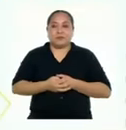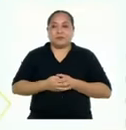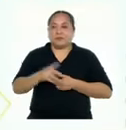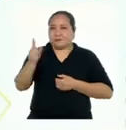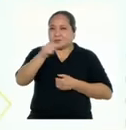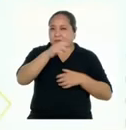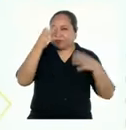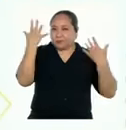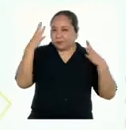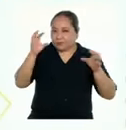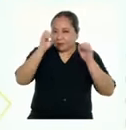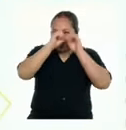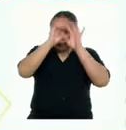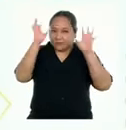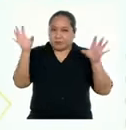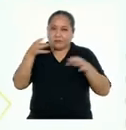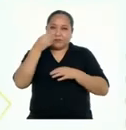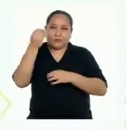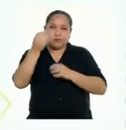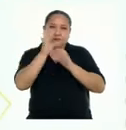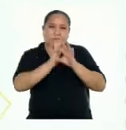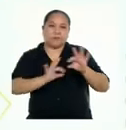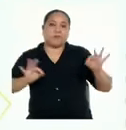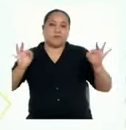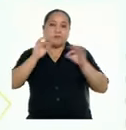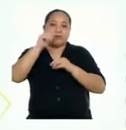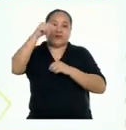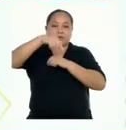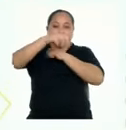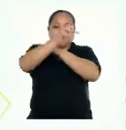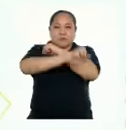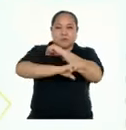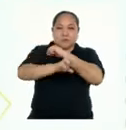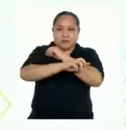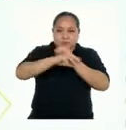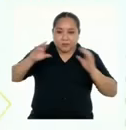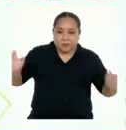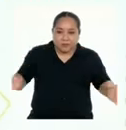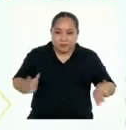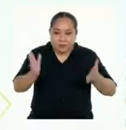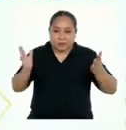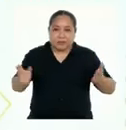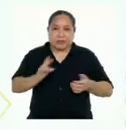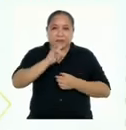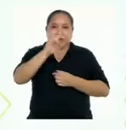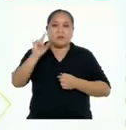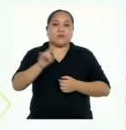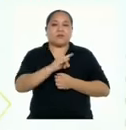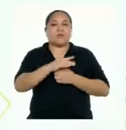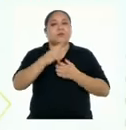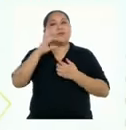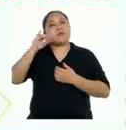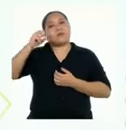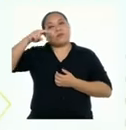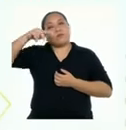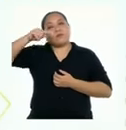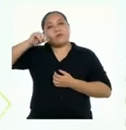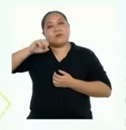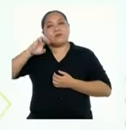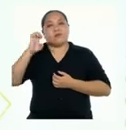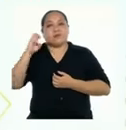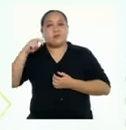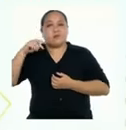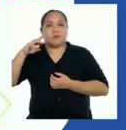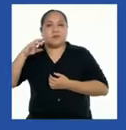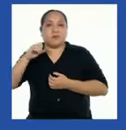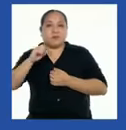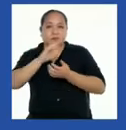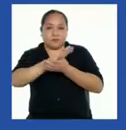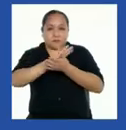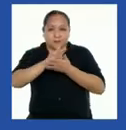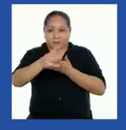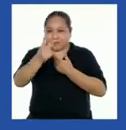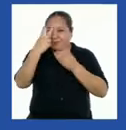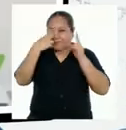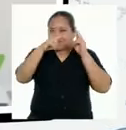¿Ustedes ya tienen claro por qué es importante que en nuestro país se fomente el uso de fuentes de energía limpia? Vamos a ver qué